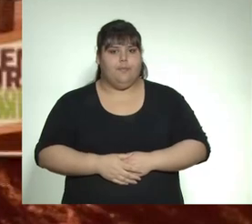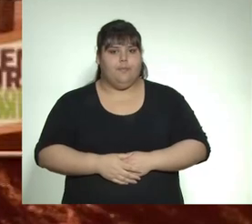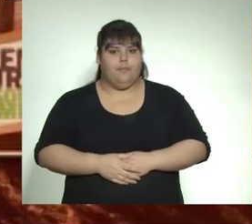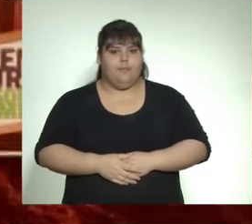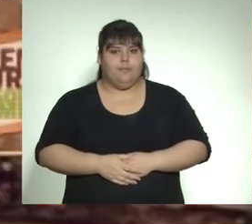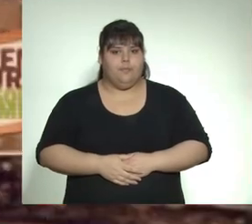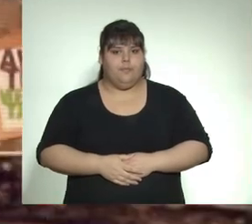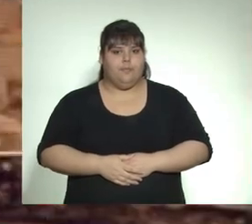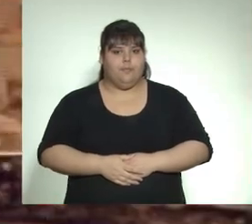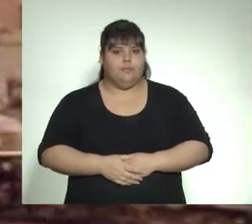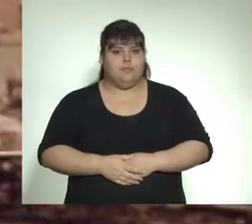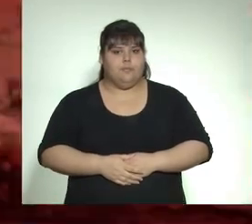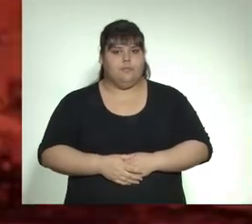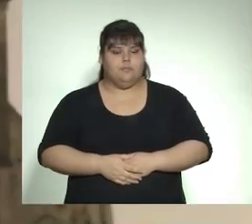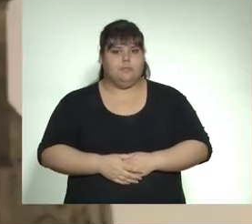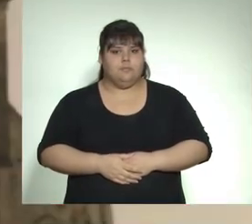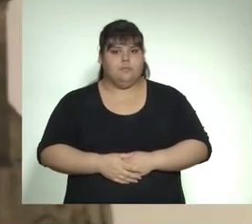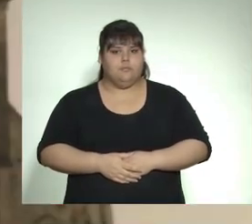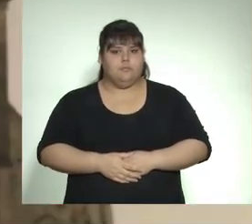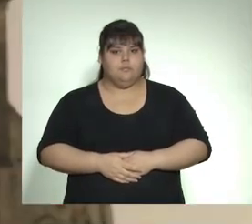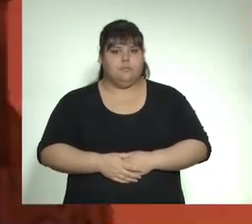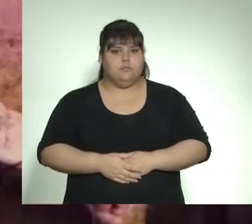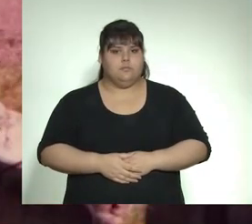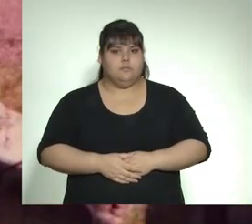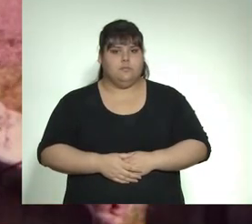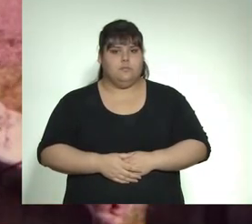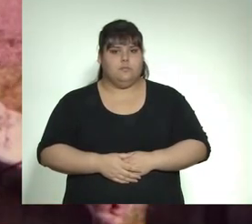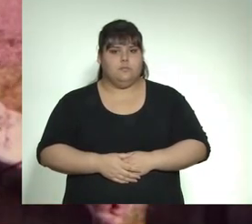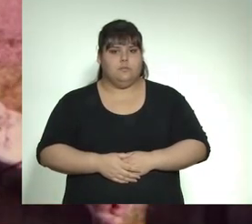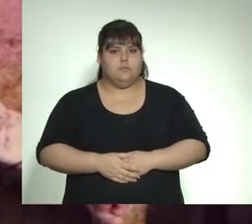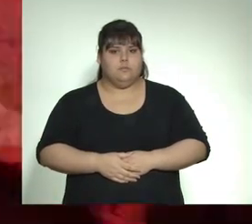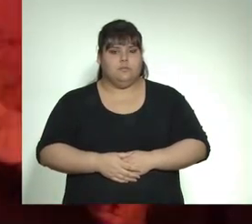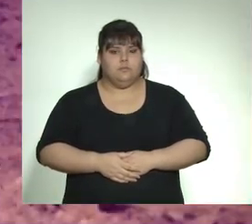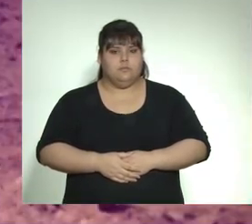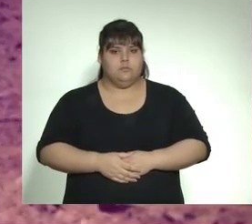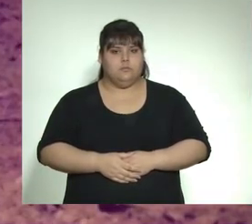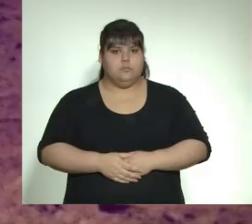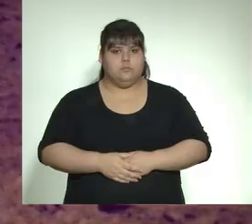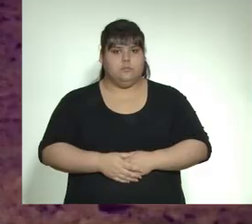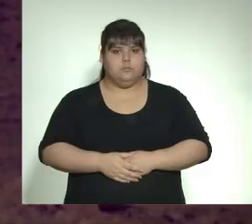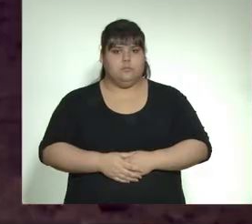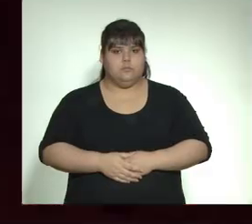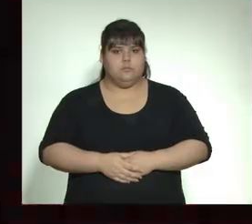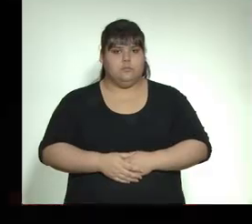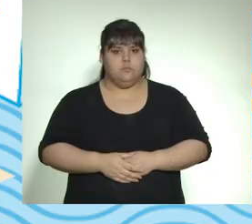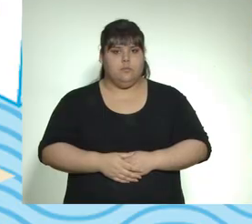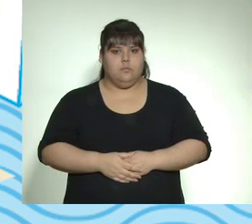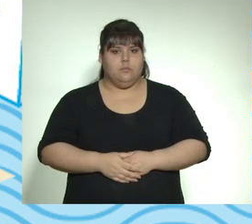Thank you.